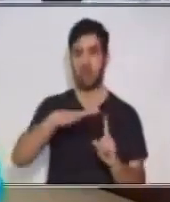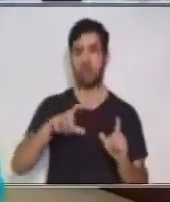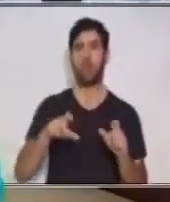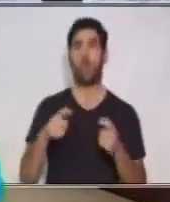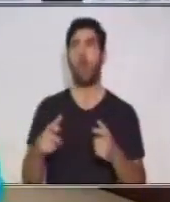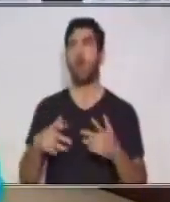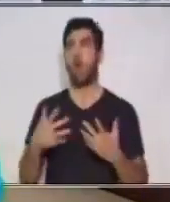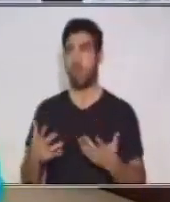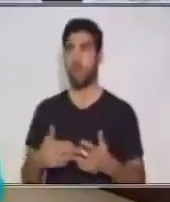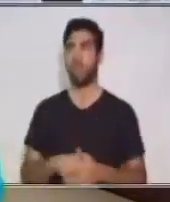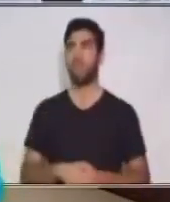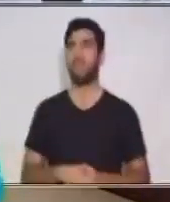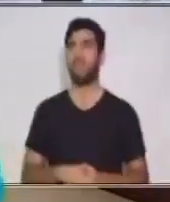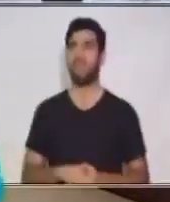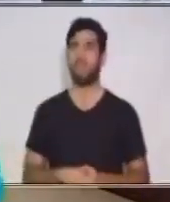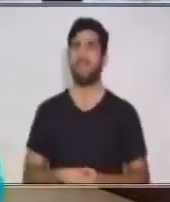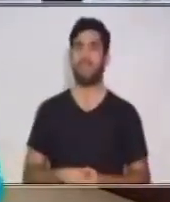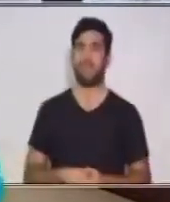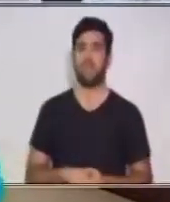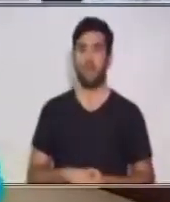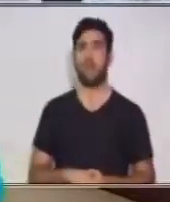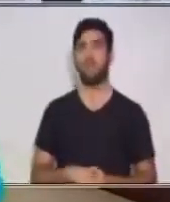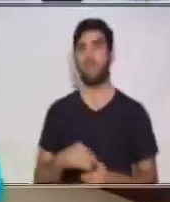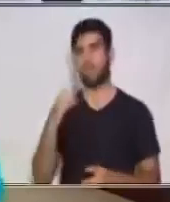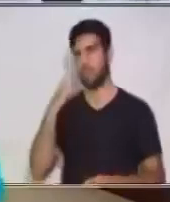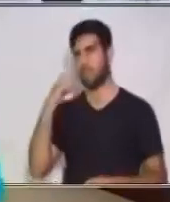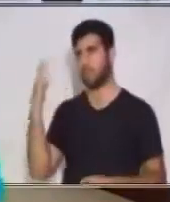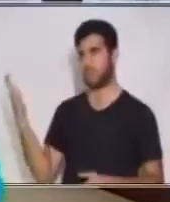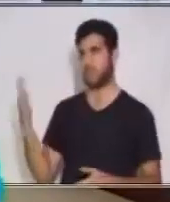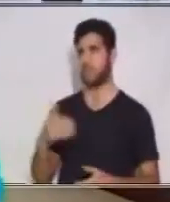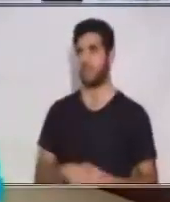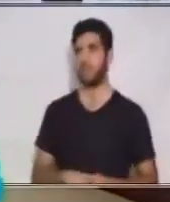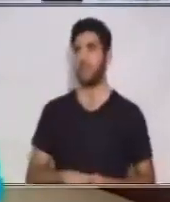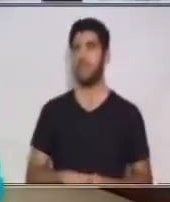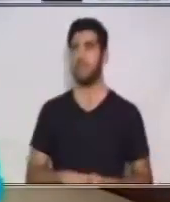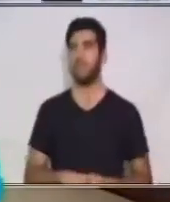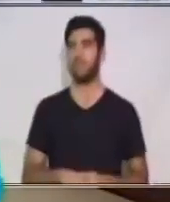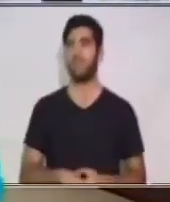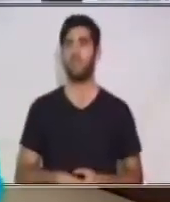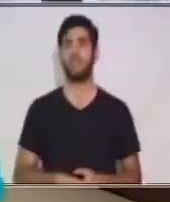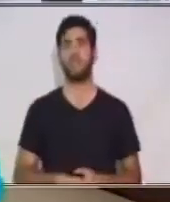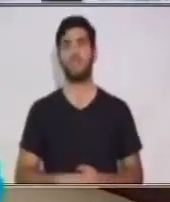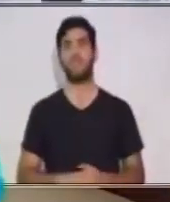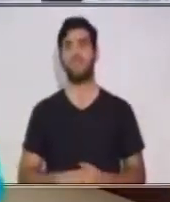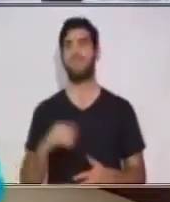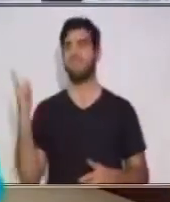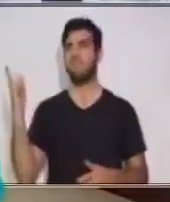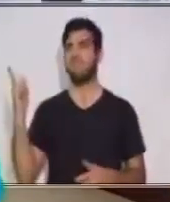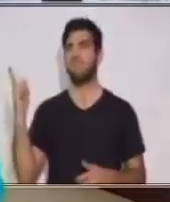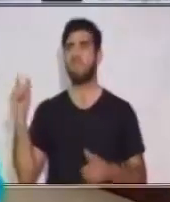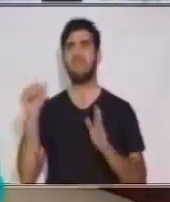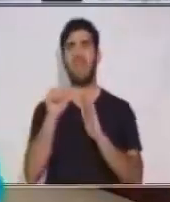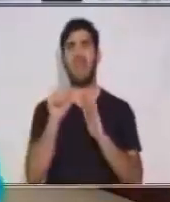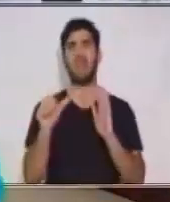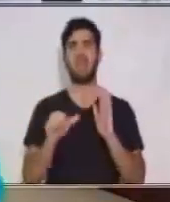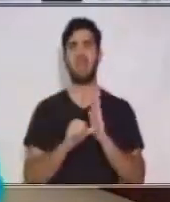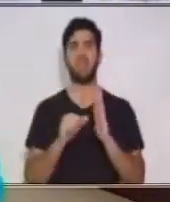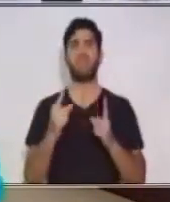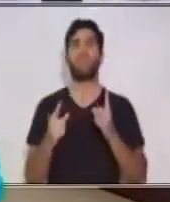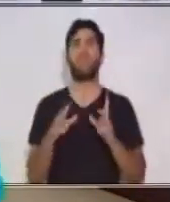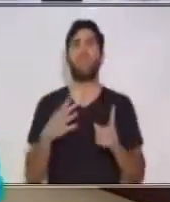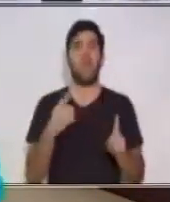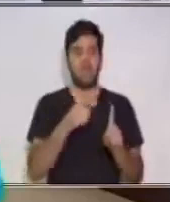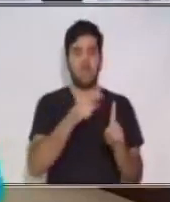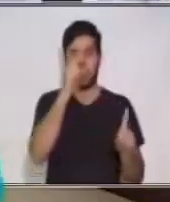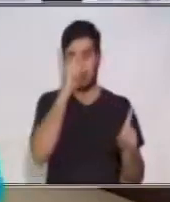que todo como determinantes o indeterminantes. ¿Y cuáles son los artículos determinantes? Aquellos que sí nos